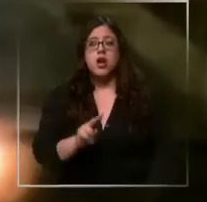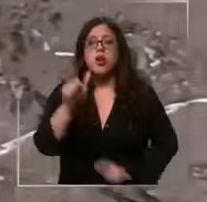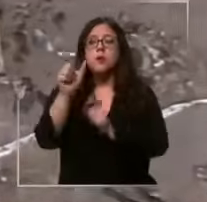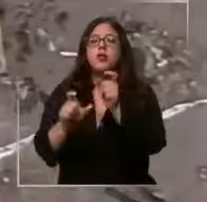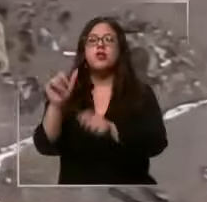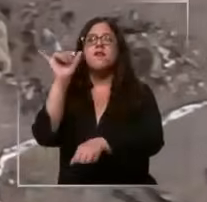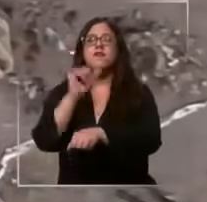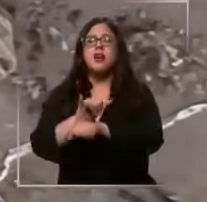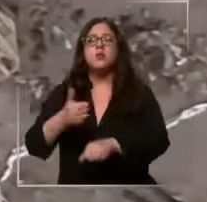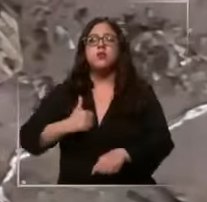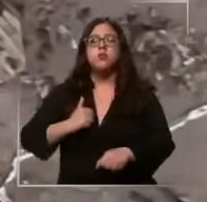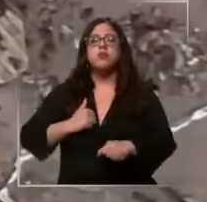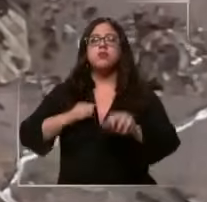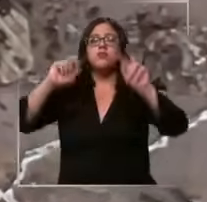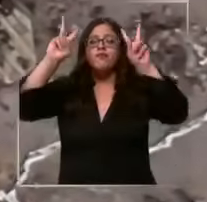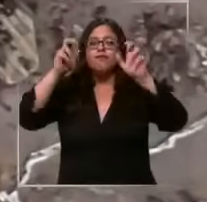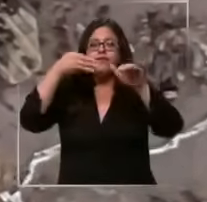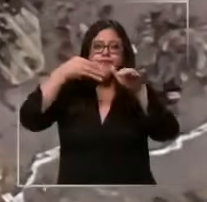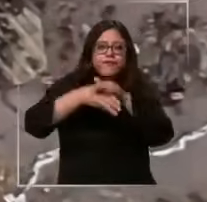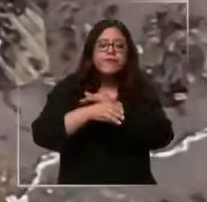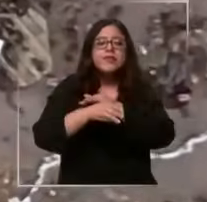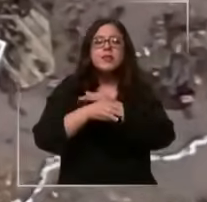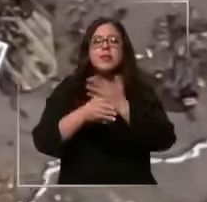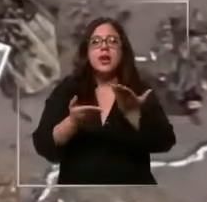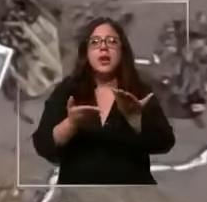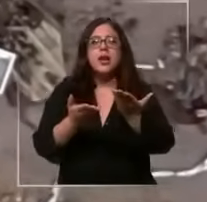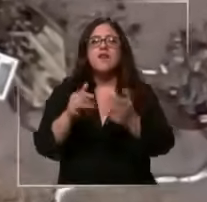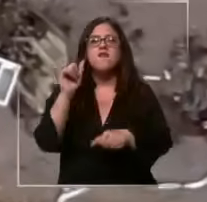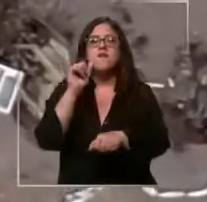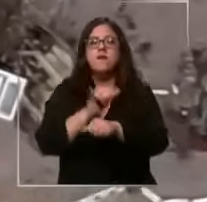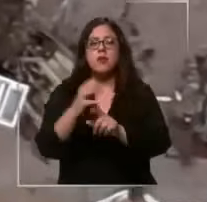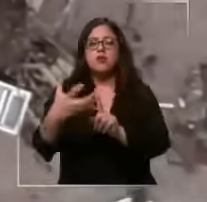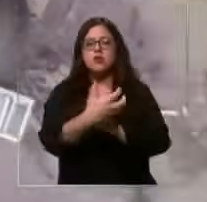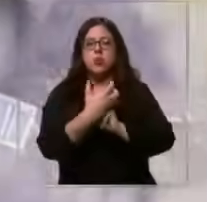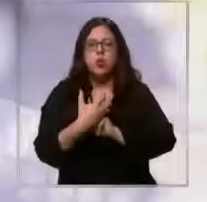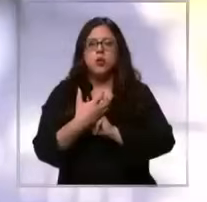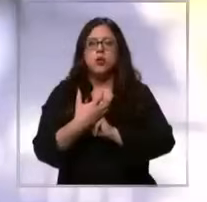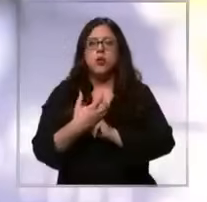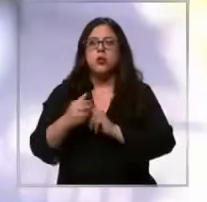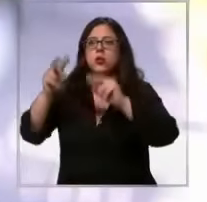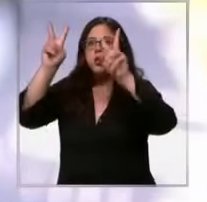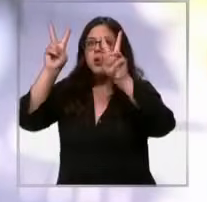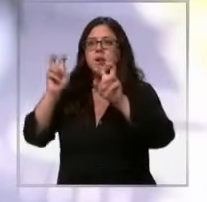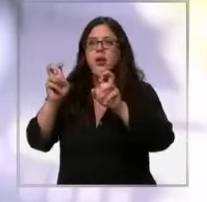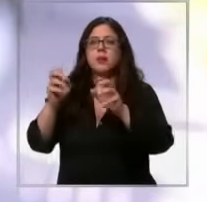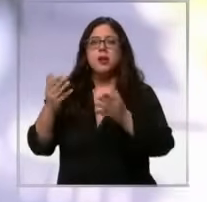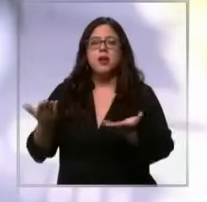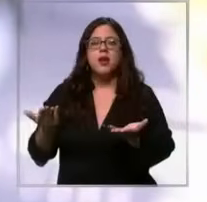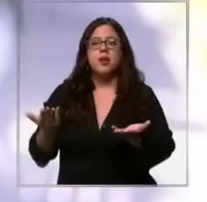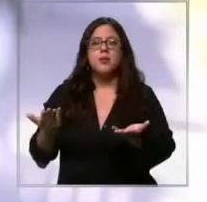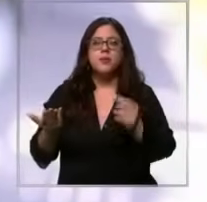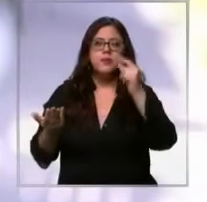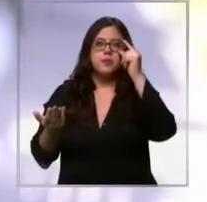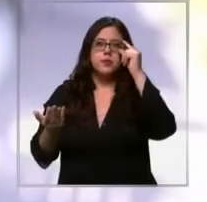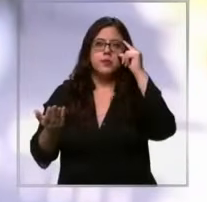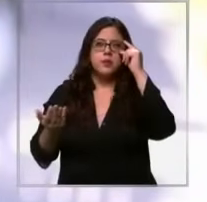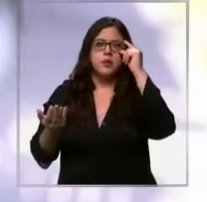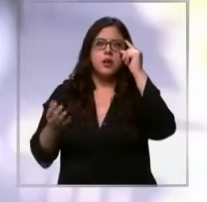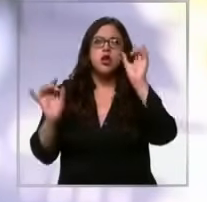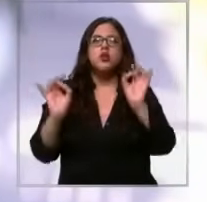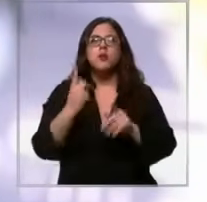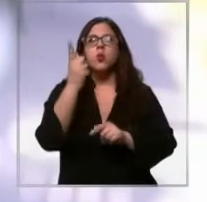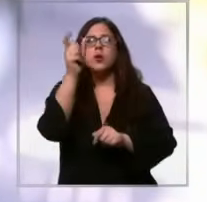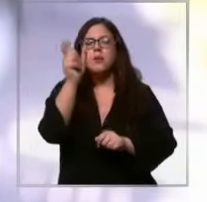que ingeniaron un allanamiento para un falso secuestro. Con Sergio, en condición de reducción, basta con que le dejen solo a una